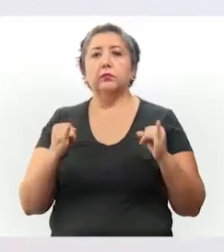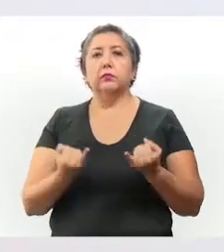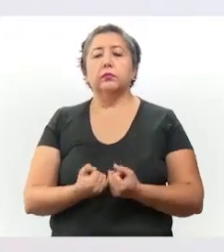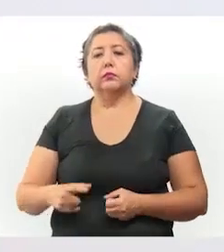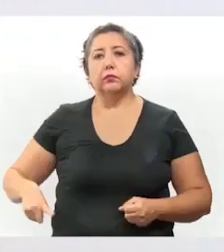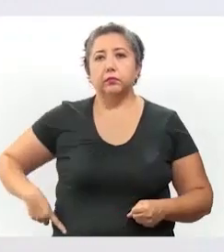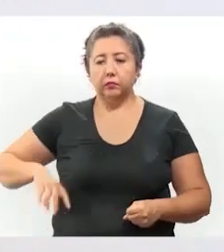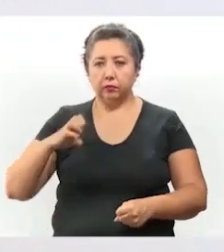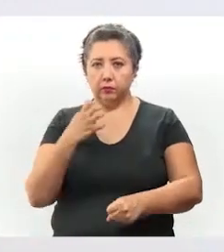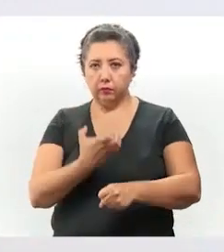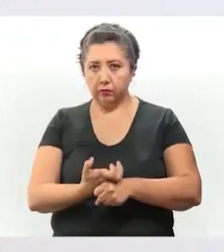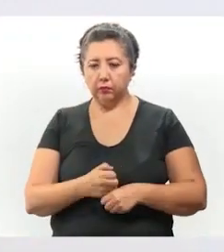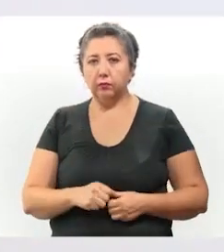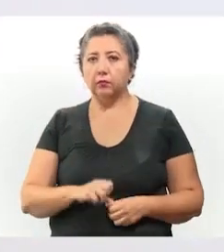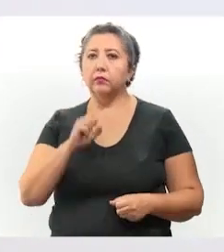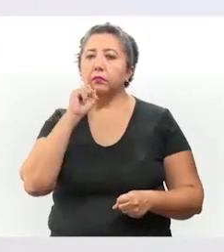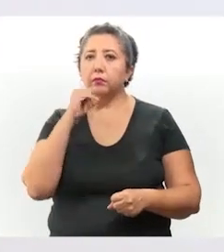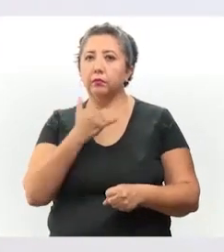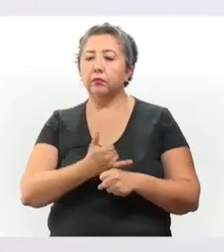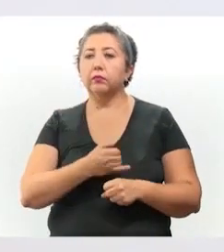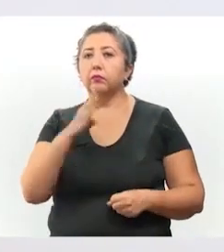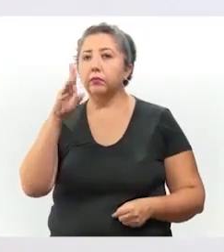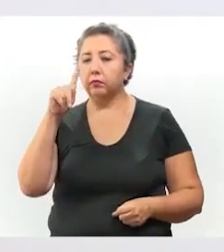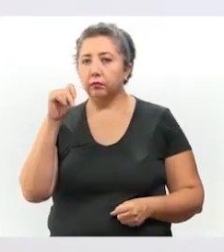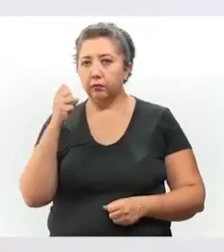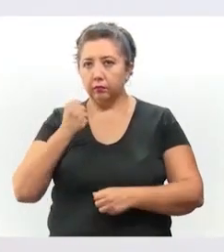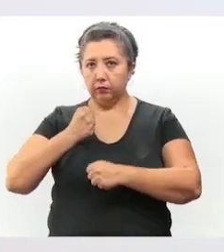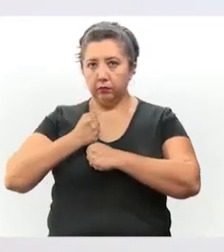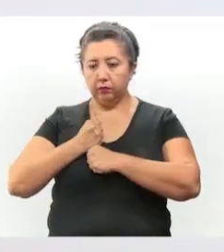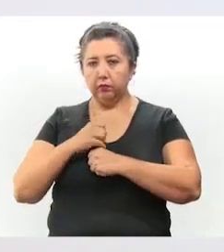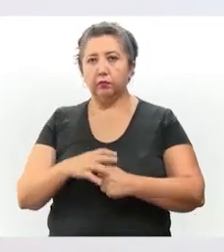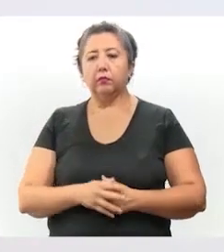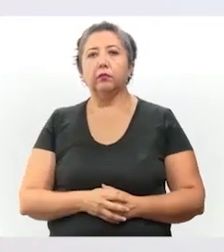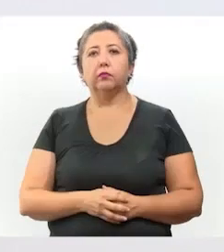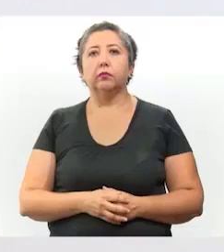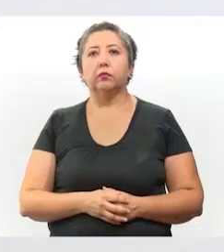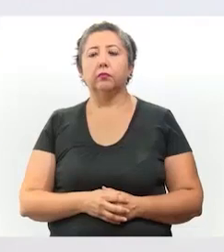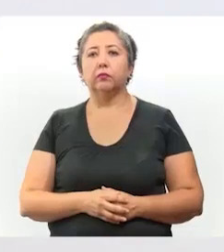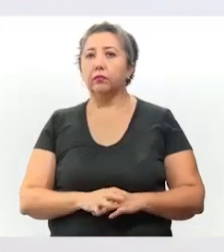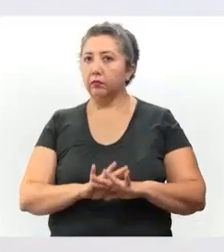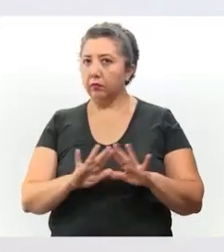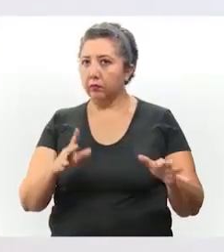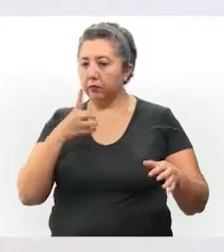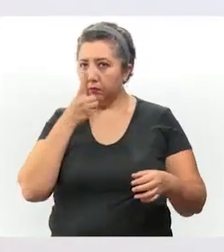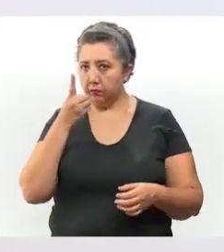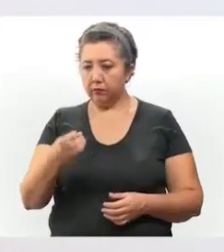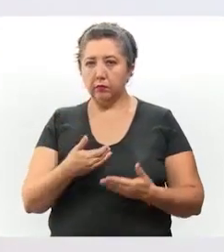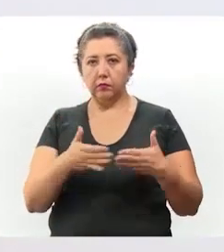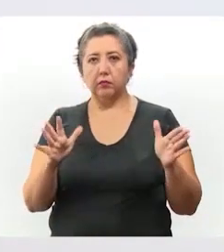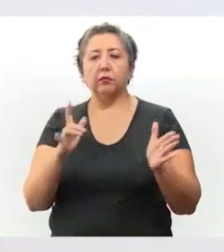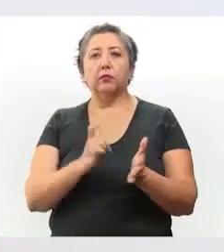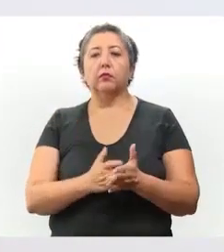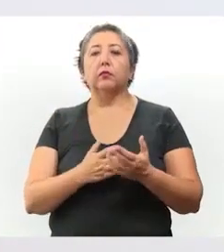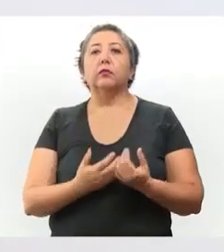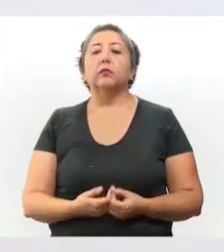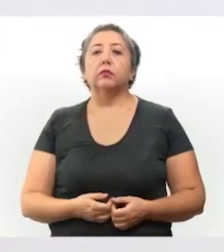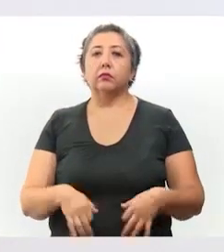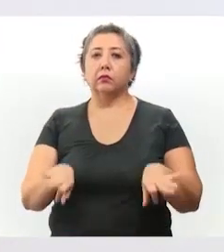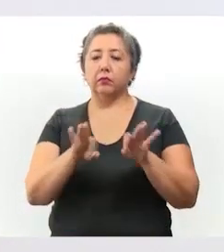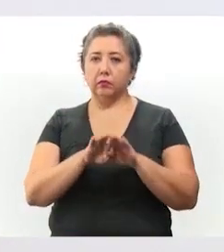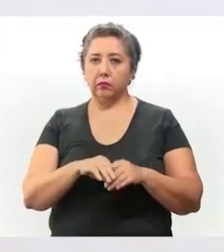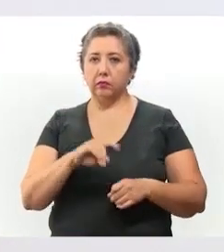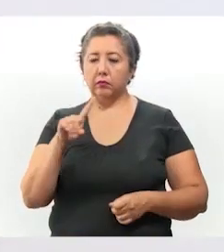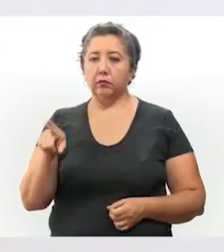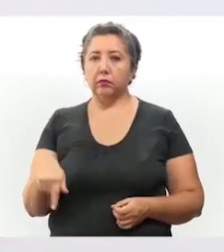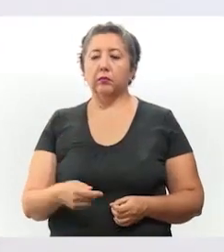el Gobierno del Estado, la Secretaría de Bienestar y las Fuerzas Armadas. Como se ha señalado, en la reapertura económica, los datos